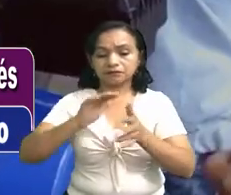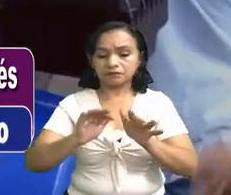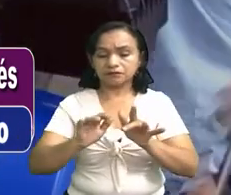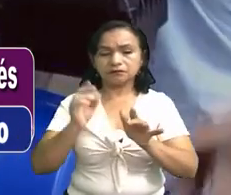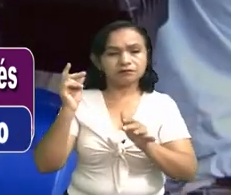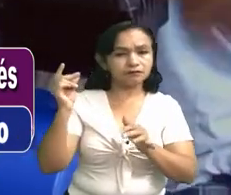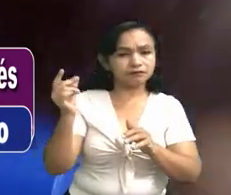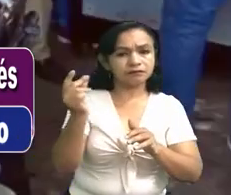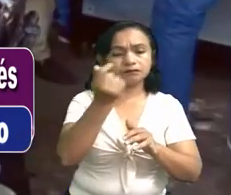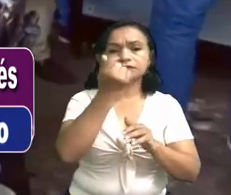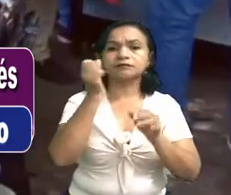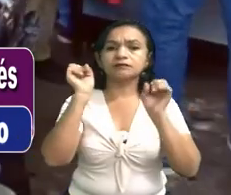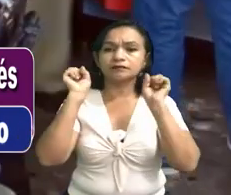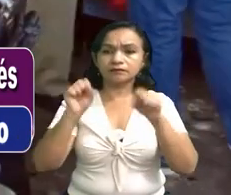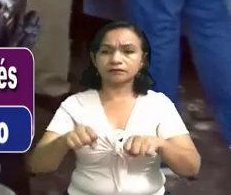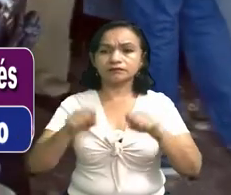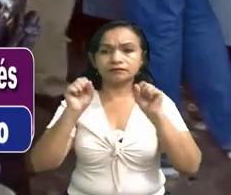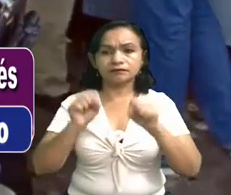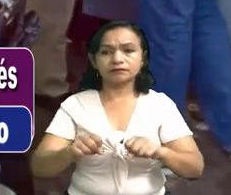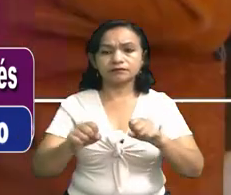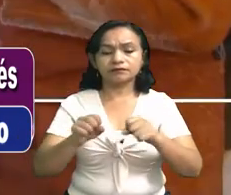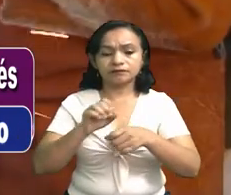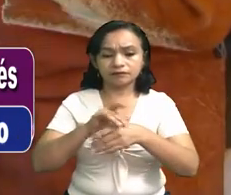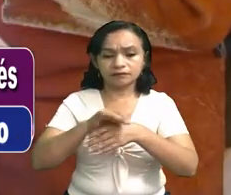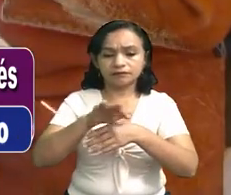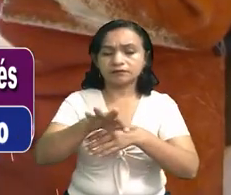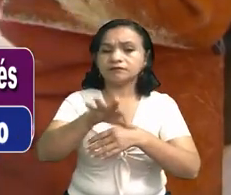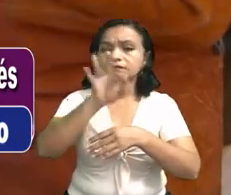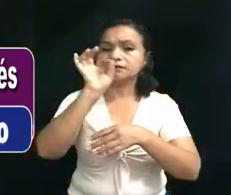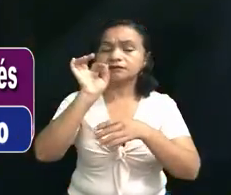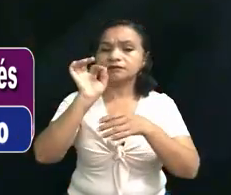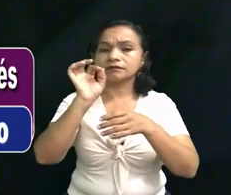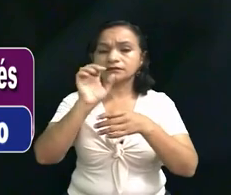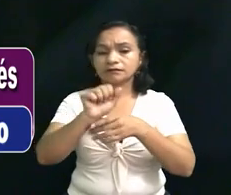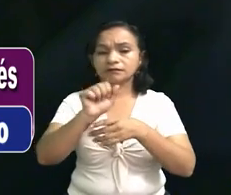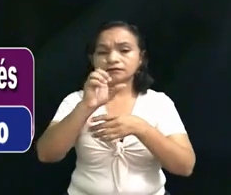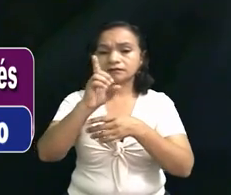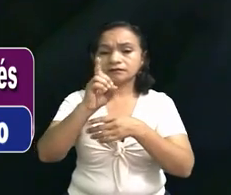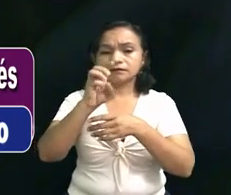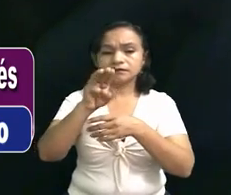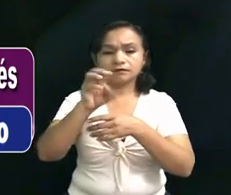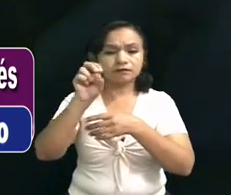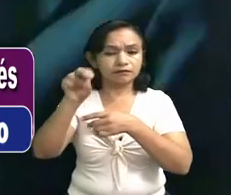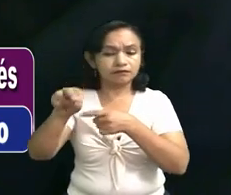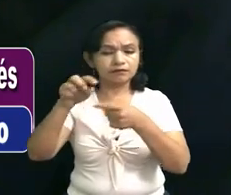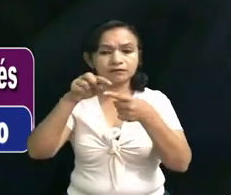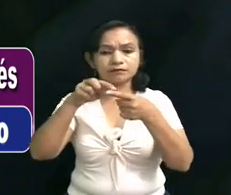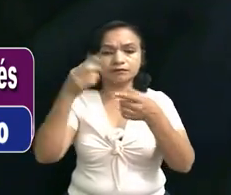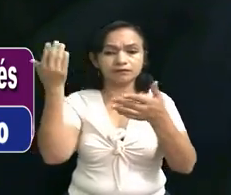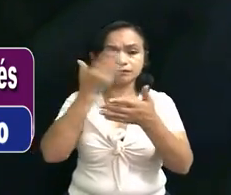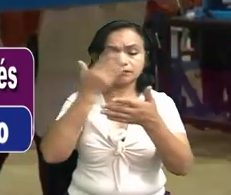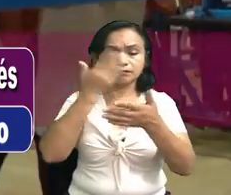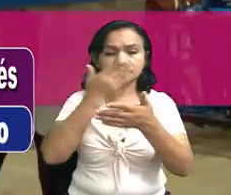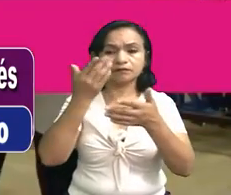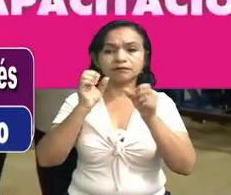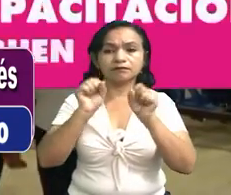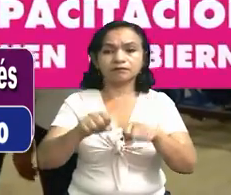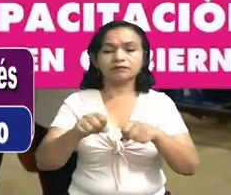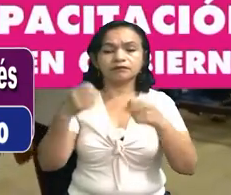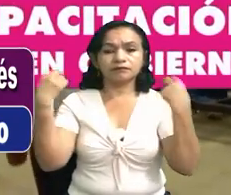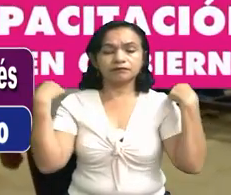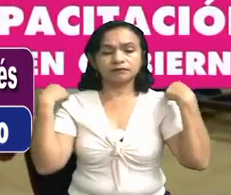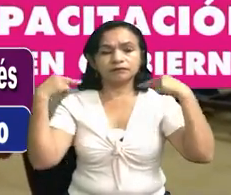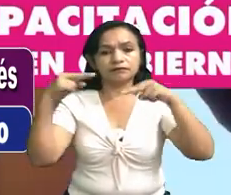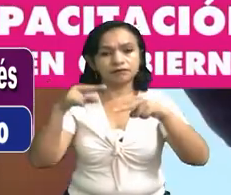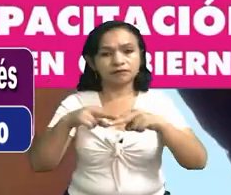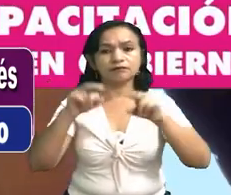rápida, y las oficinas, tanto administrativas como académicas, como la de los docentes.